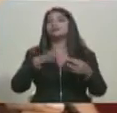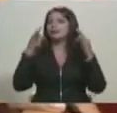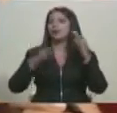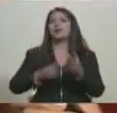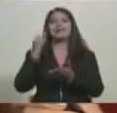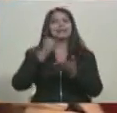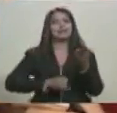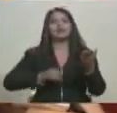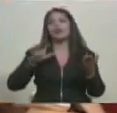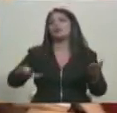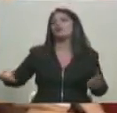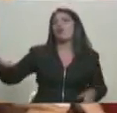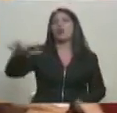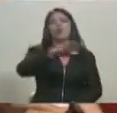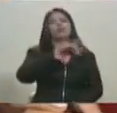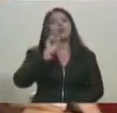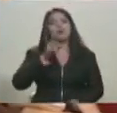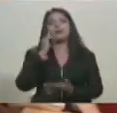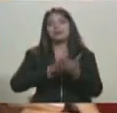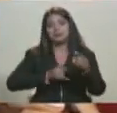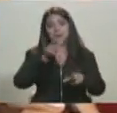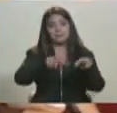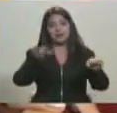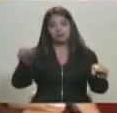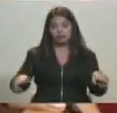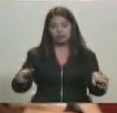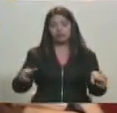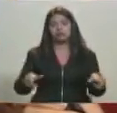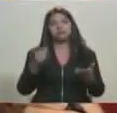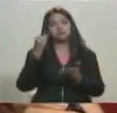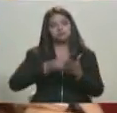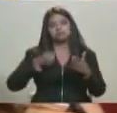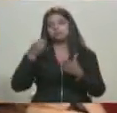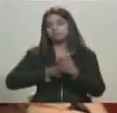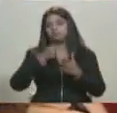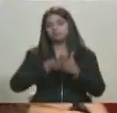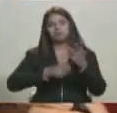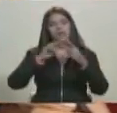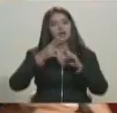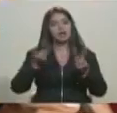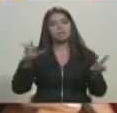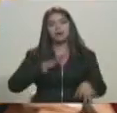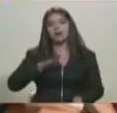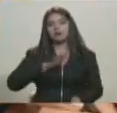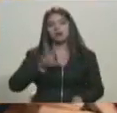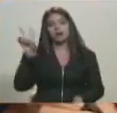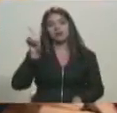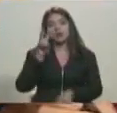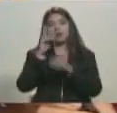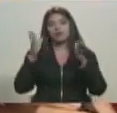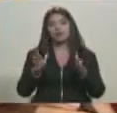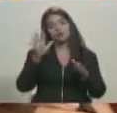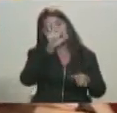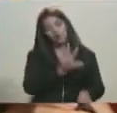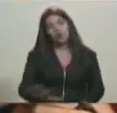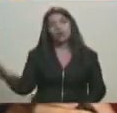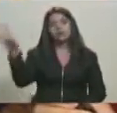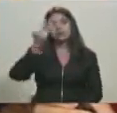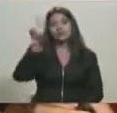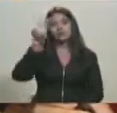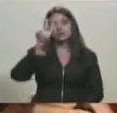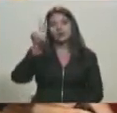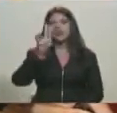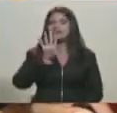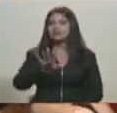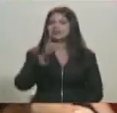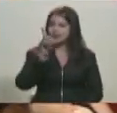en todos los sitios donde tengamos que inscribir gente, tendrá gente inscrita luchando por la paz y la tranquilidad de los venezolanos en todos los rincones de Venezuela, así